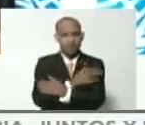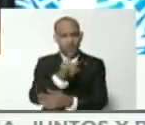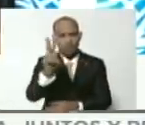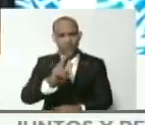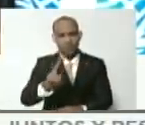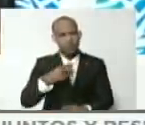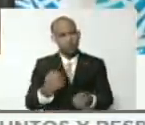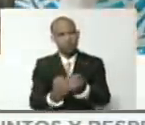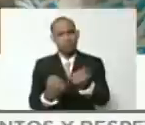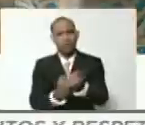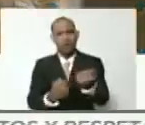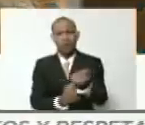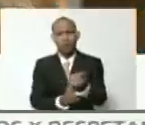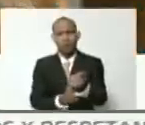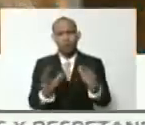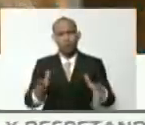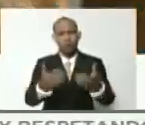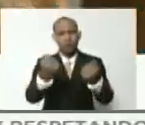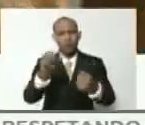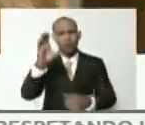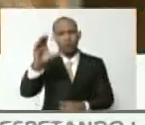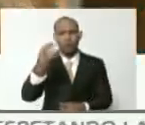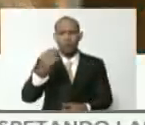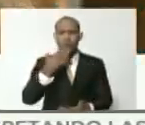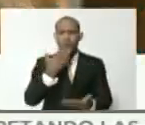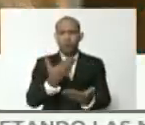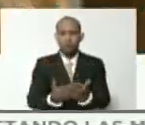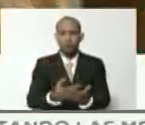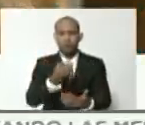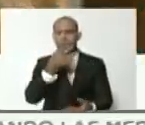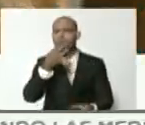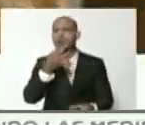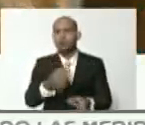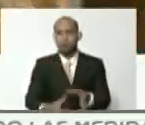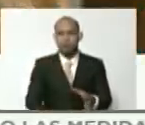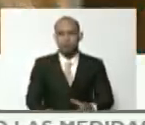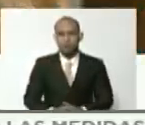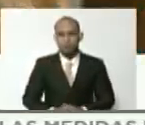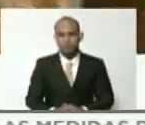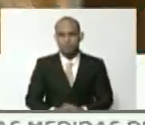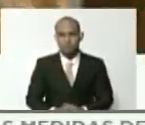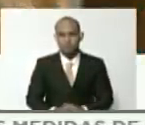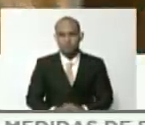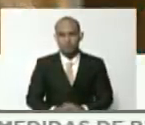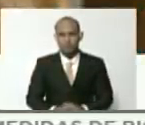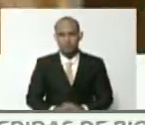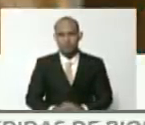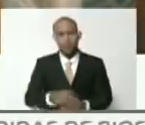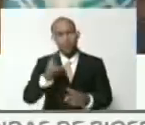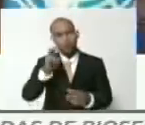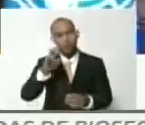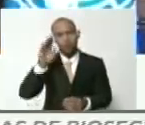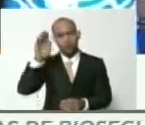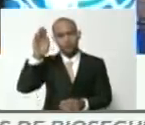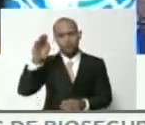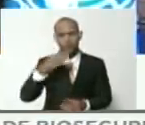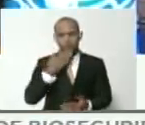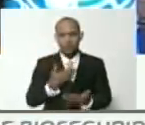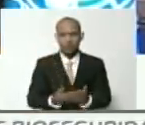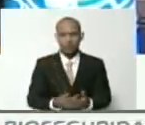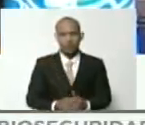por la recuperación de nuestro país. Muchas gracias, buena suerte en los nuevos destinos. Gracias.